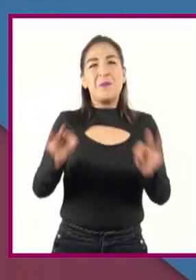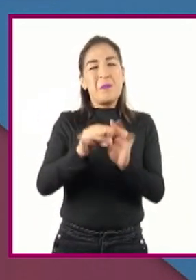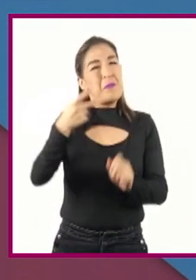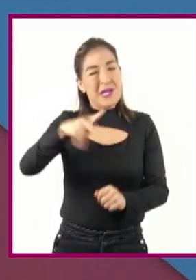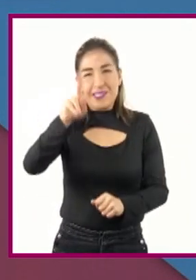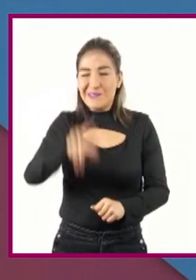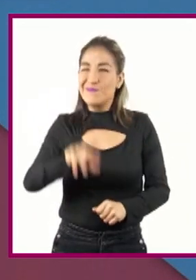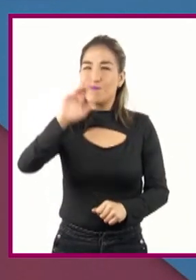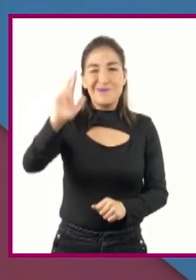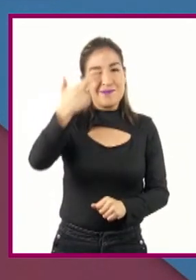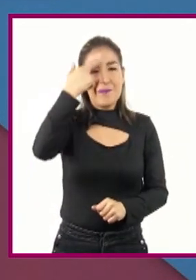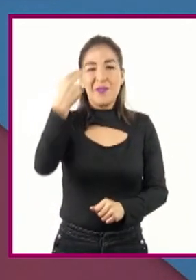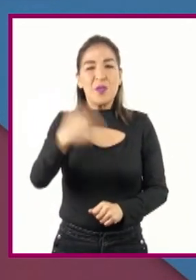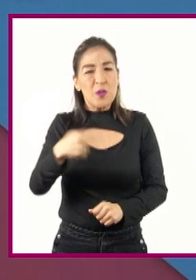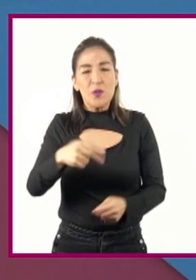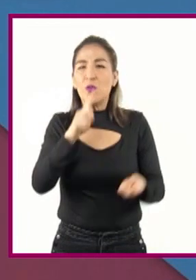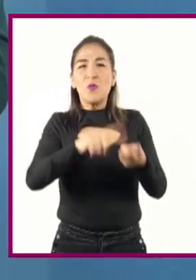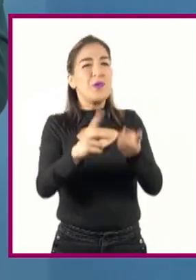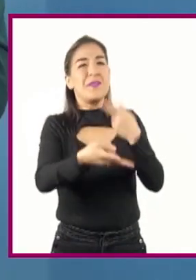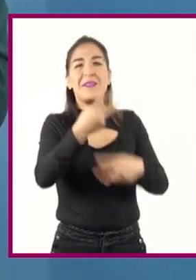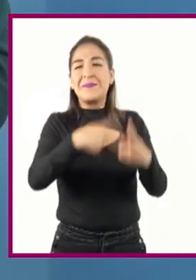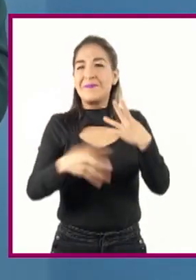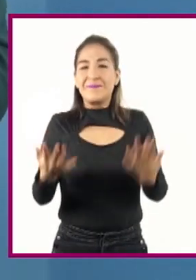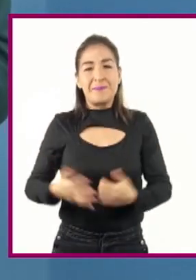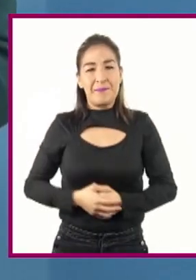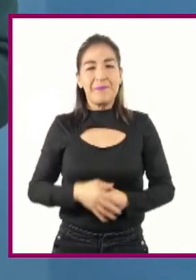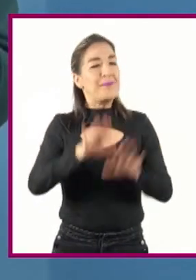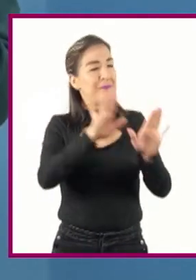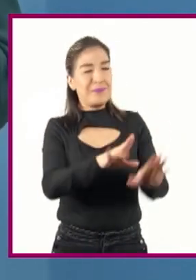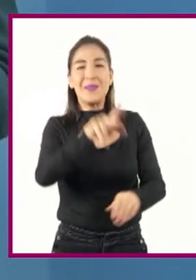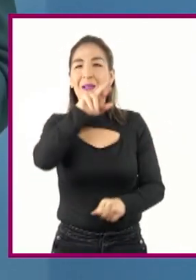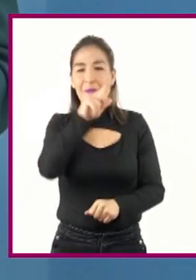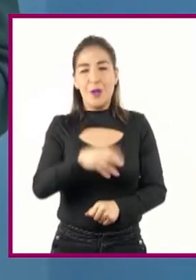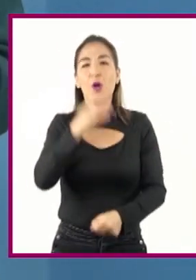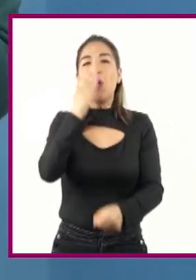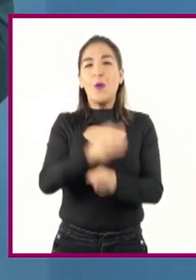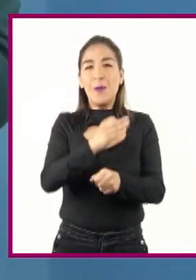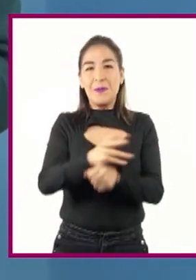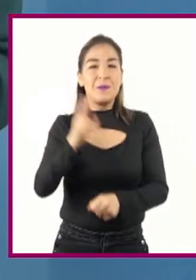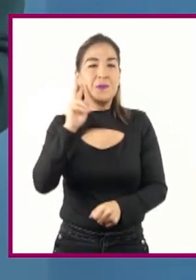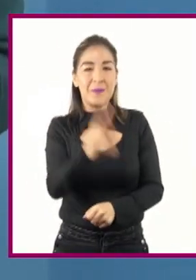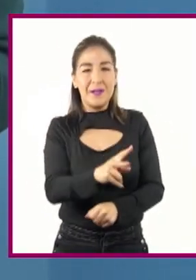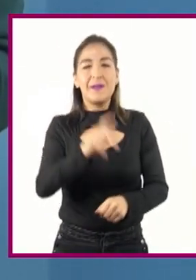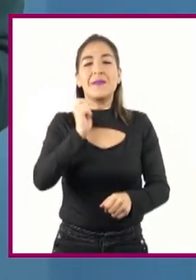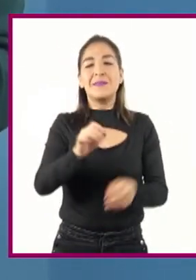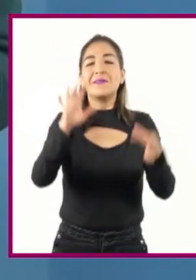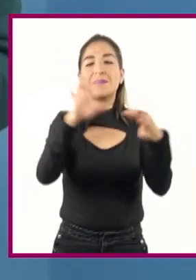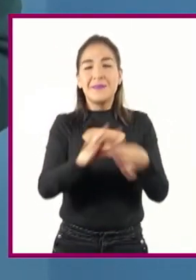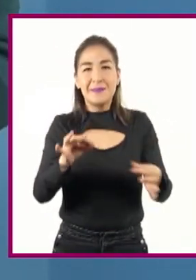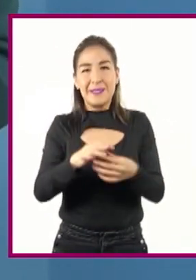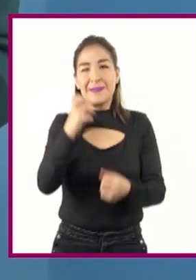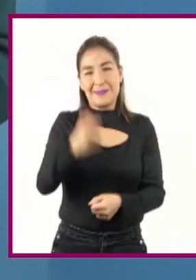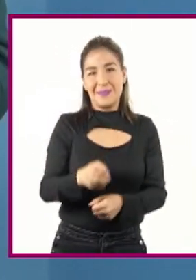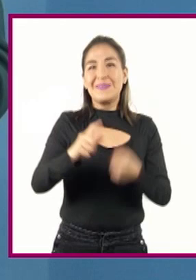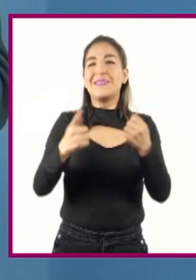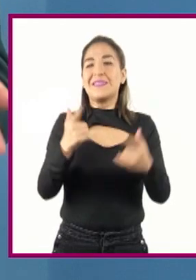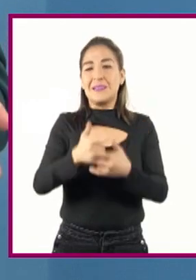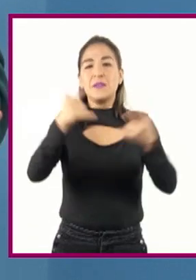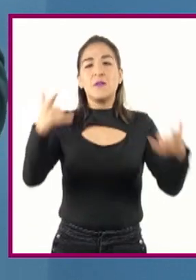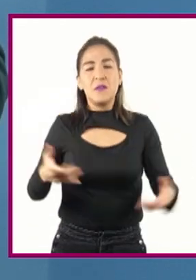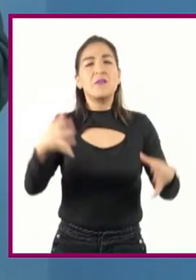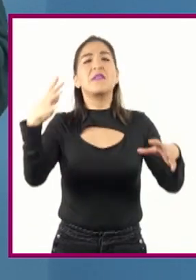bien su nombre ni de dónde era. No te preocupes, a continuación vamos a repasar este hecho,